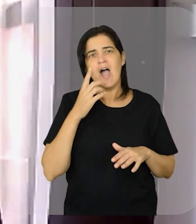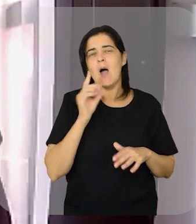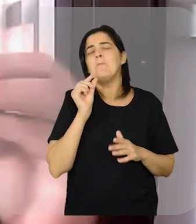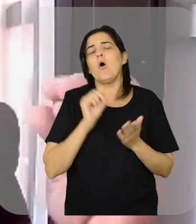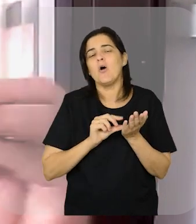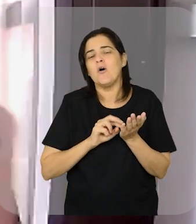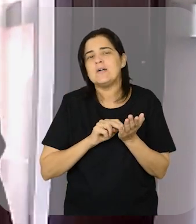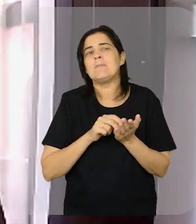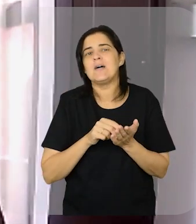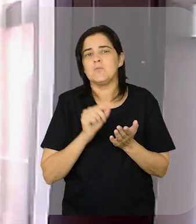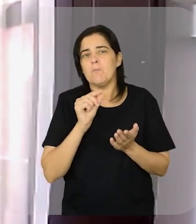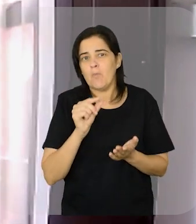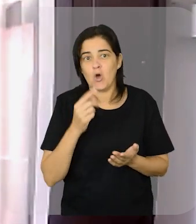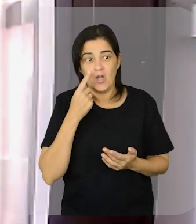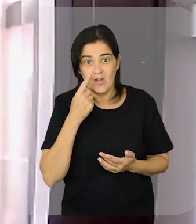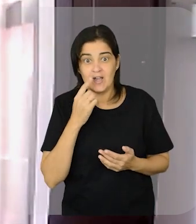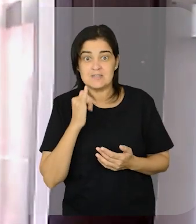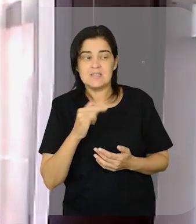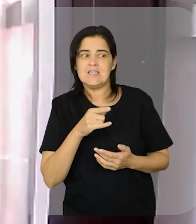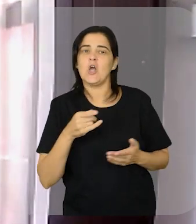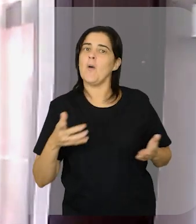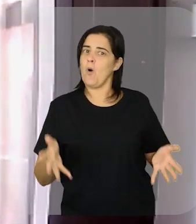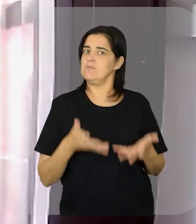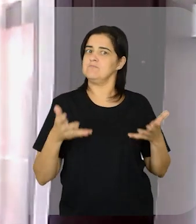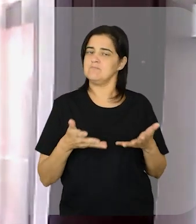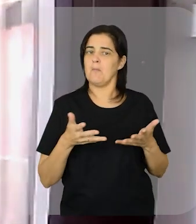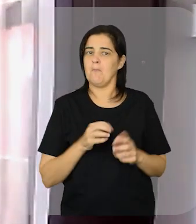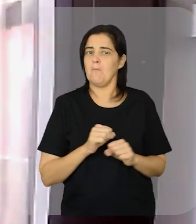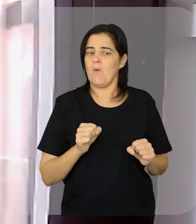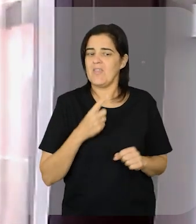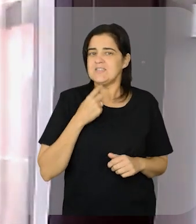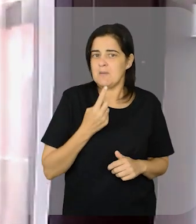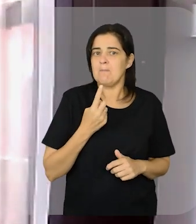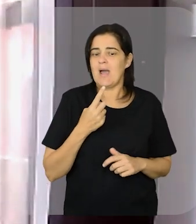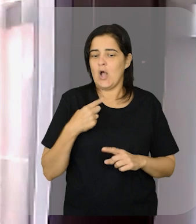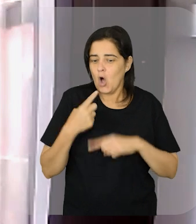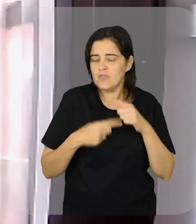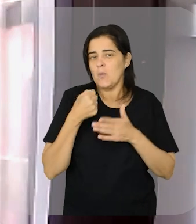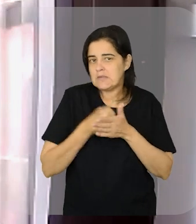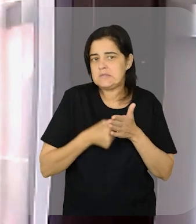movimiento, y ese movimiento sirve como motivador para seguir trabajando.